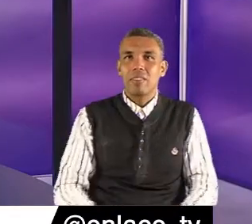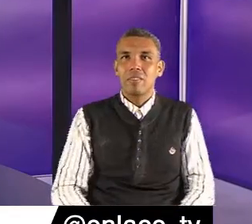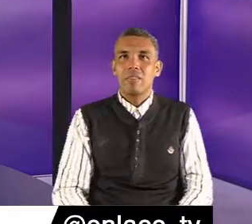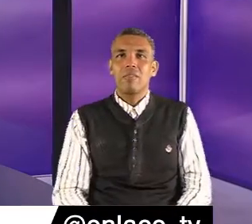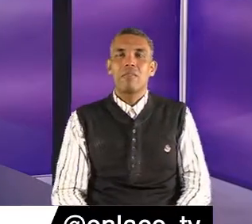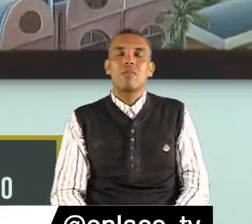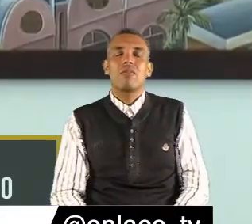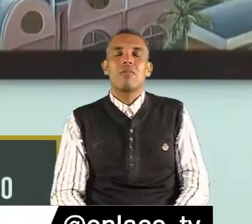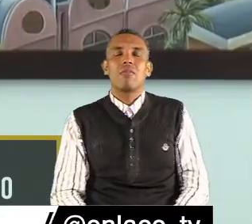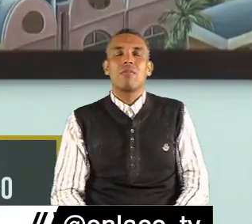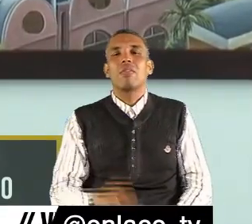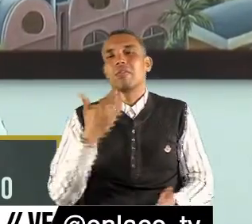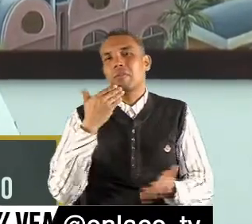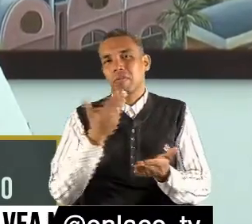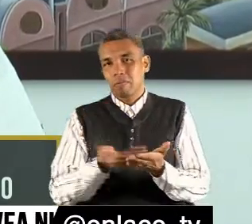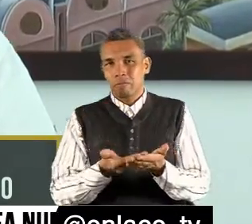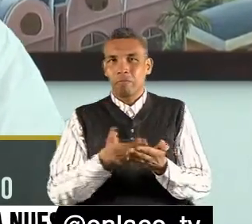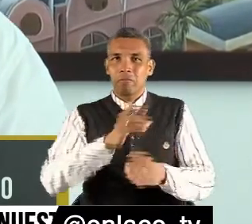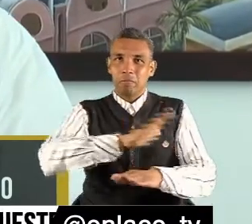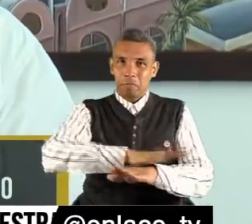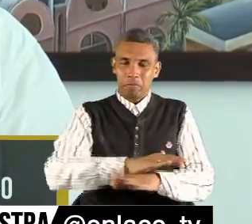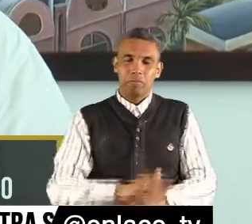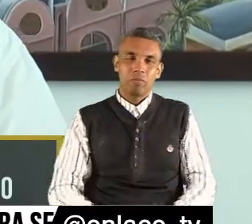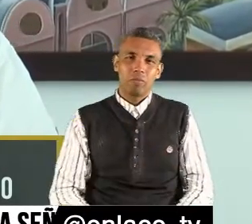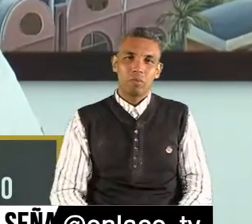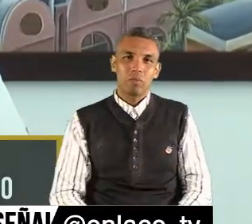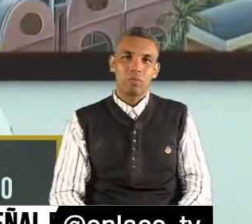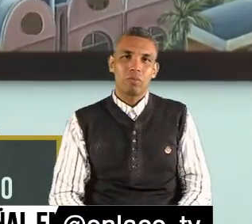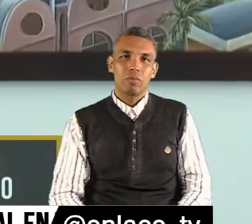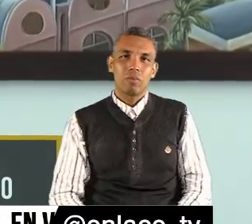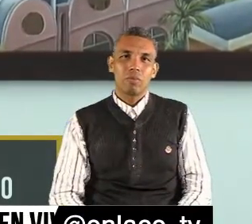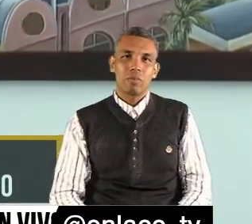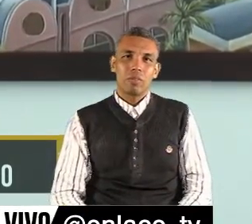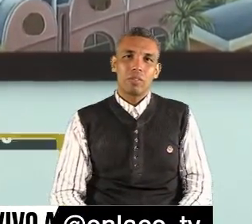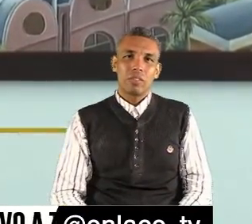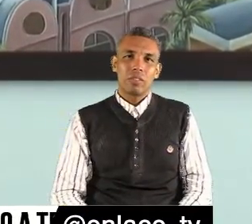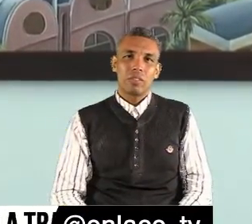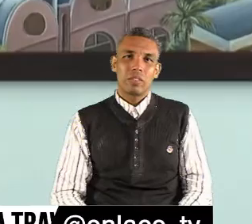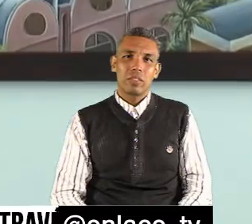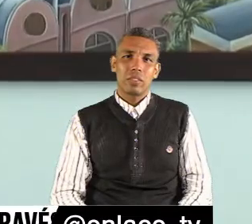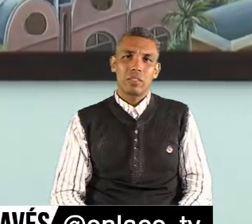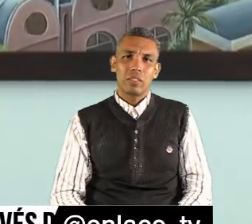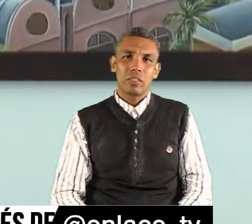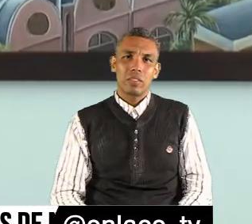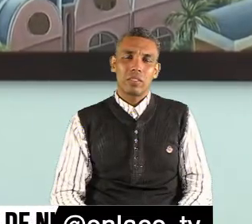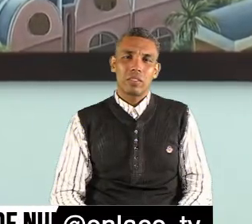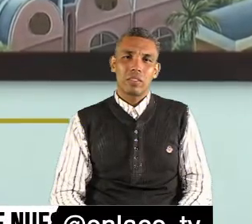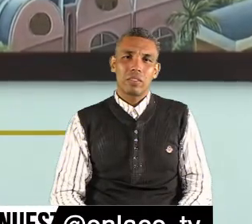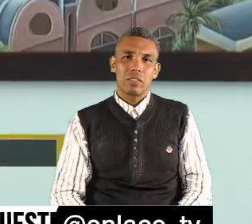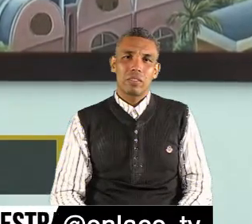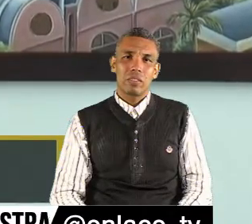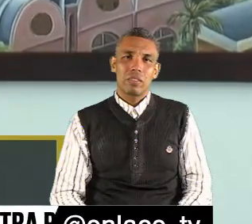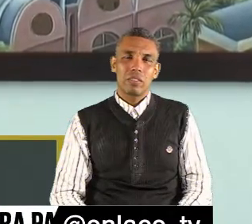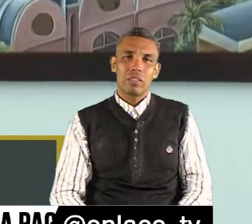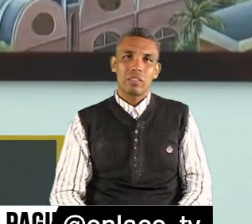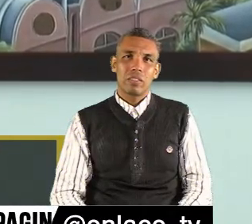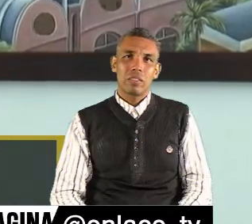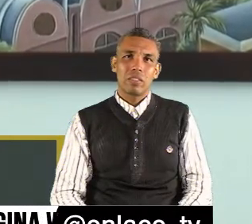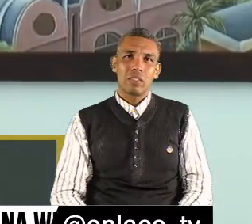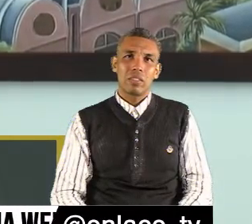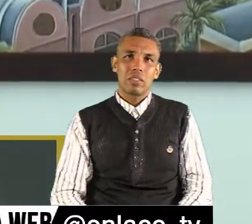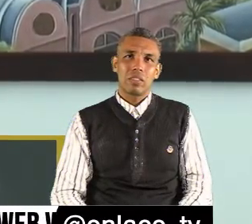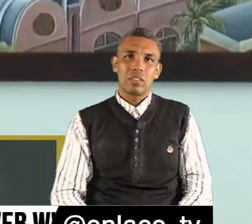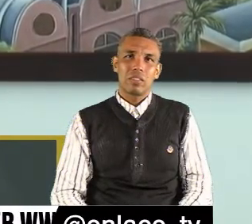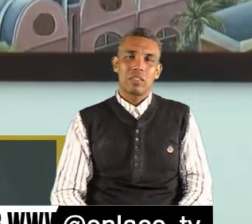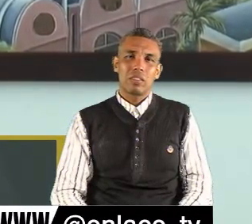muy atento para mis compañeros en estudios y a la amable teleaudiencia de Enlace Noticias a esta hora del mediodía. Terminado el proceso